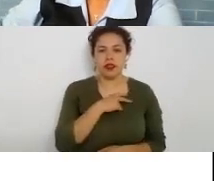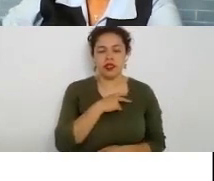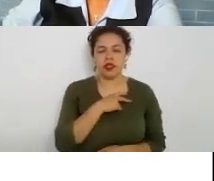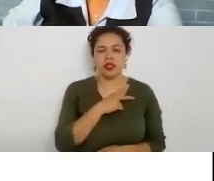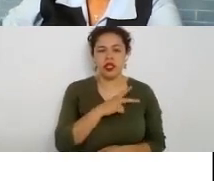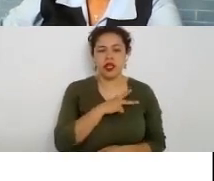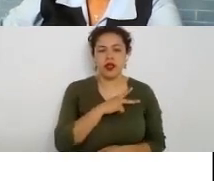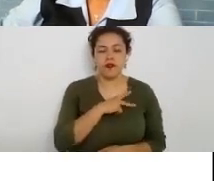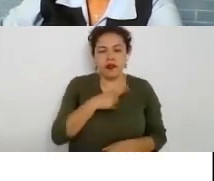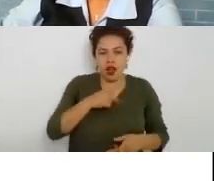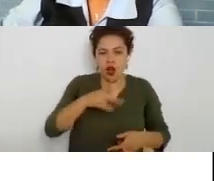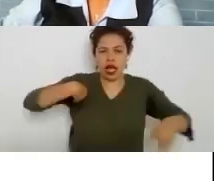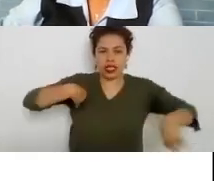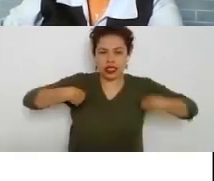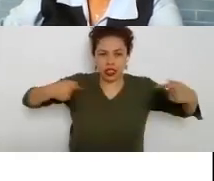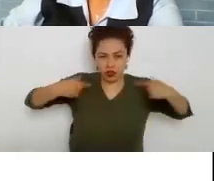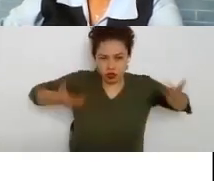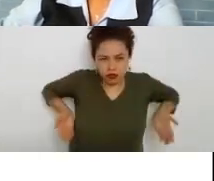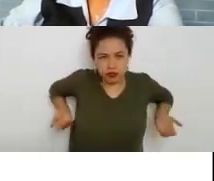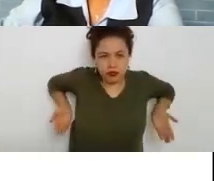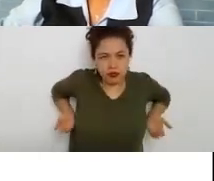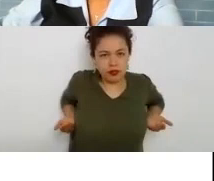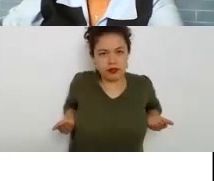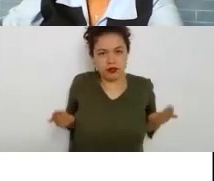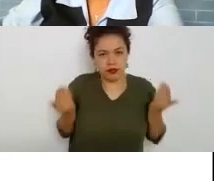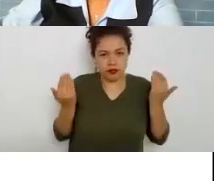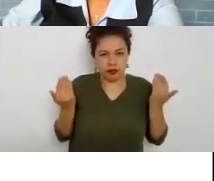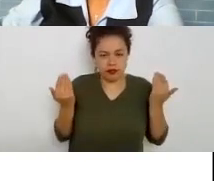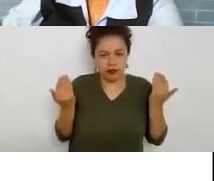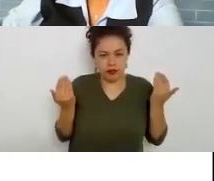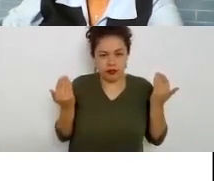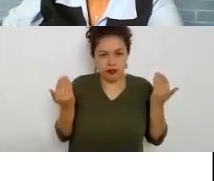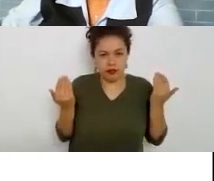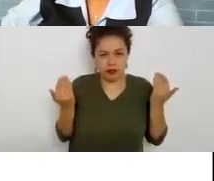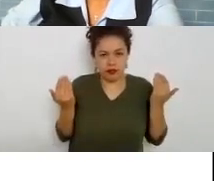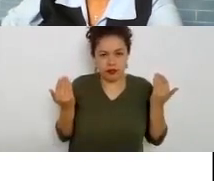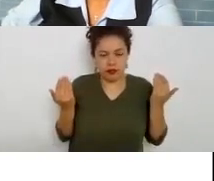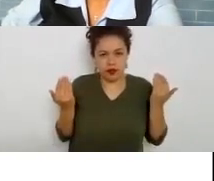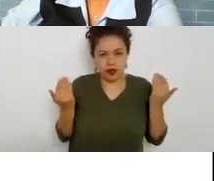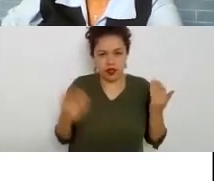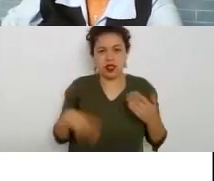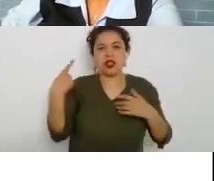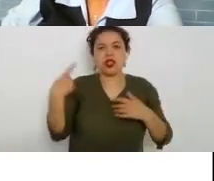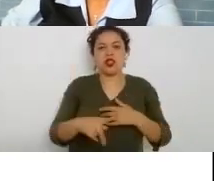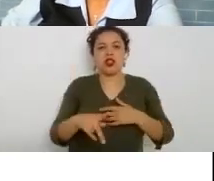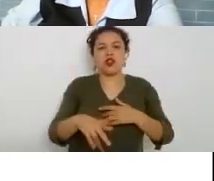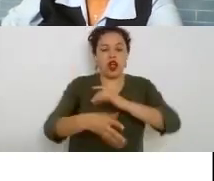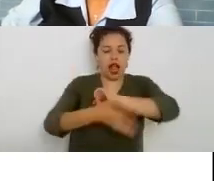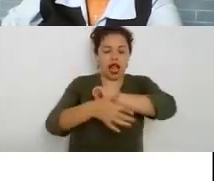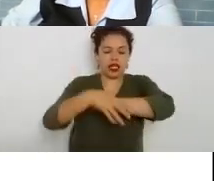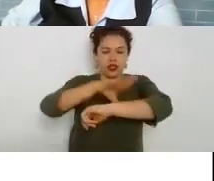axilas. De ahí el nombre. ¿De acuerdo? Y lo voy a sujetar de la parte de los